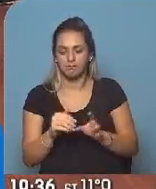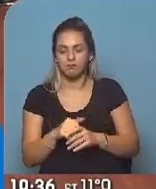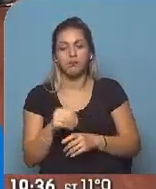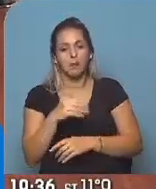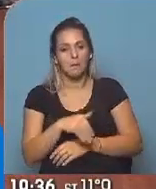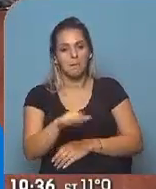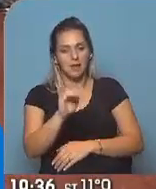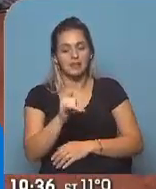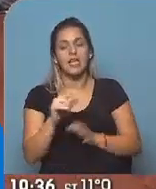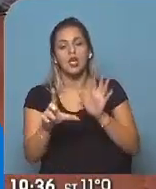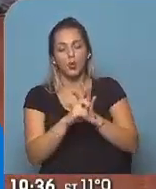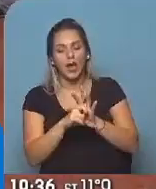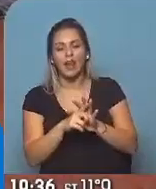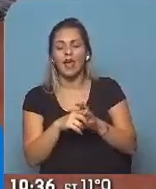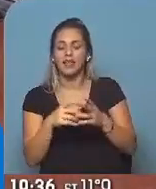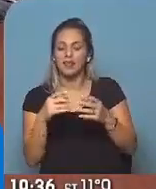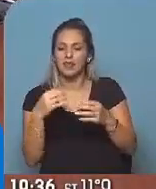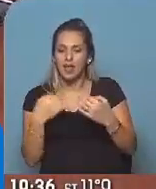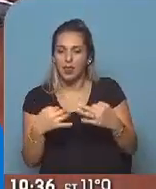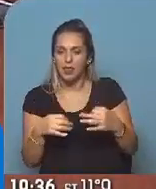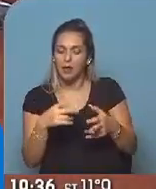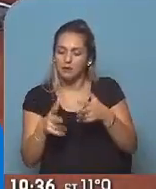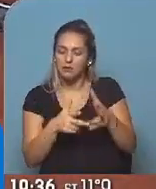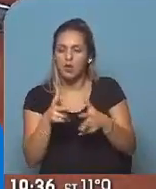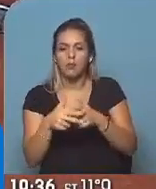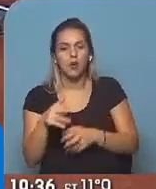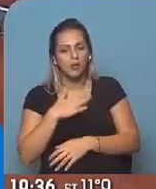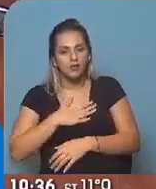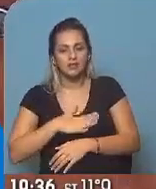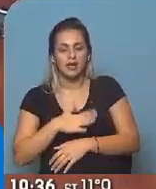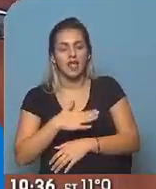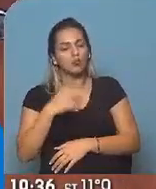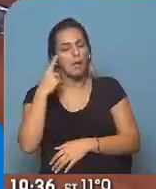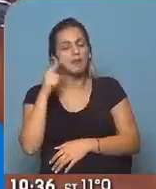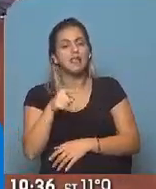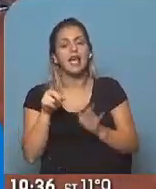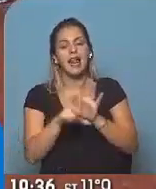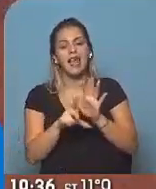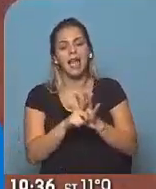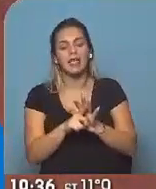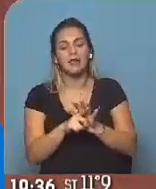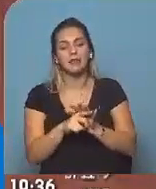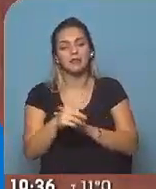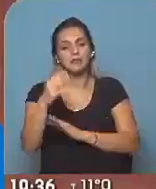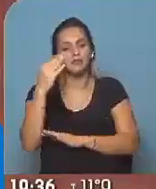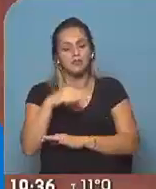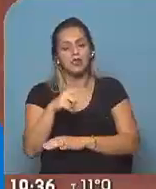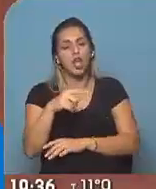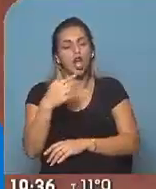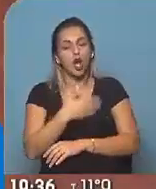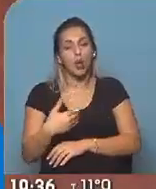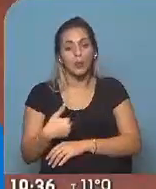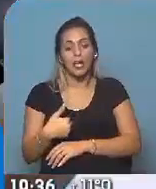es una ley que hay que tratarla con mucha tranquilidad. Imagínense que la ley que se dictó en el gobierno de Alfonsín en el